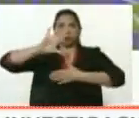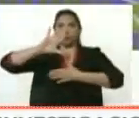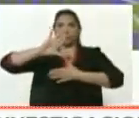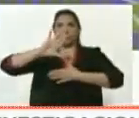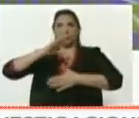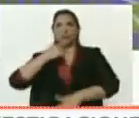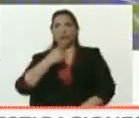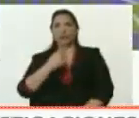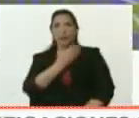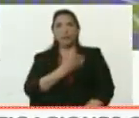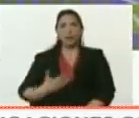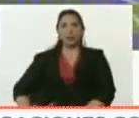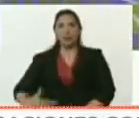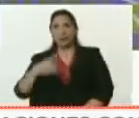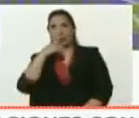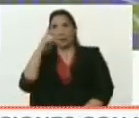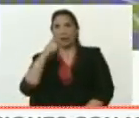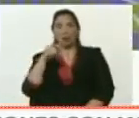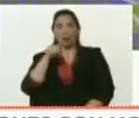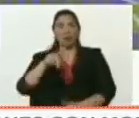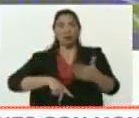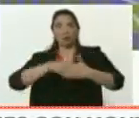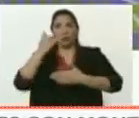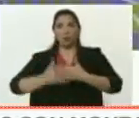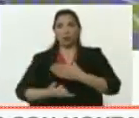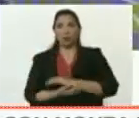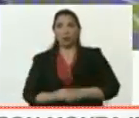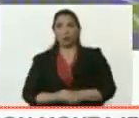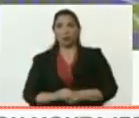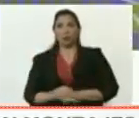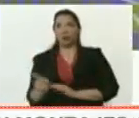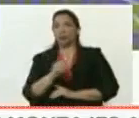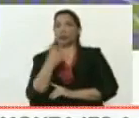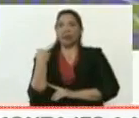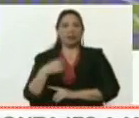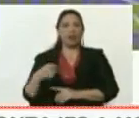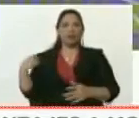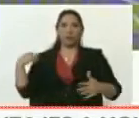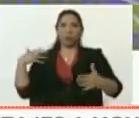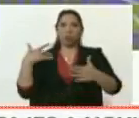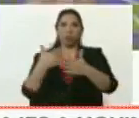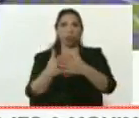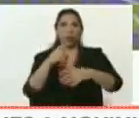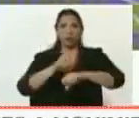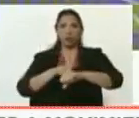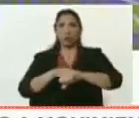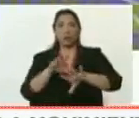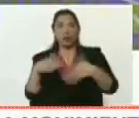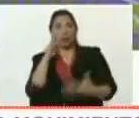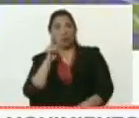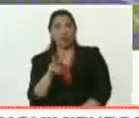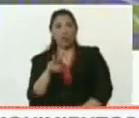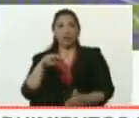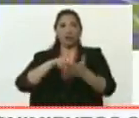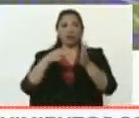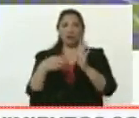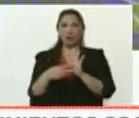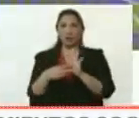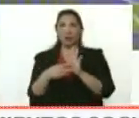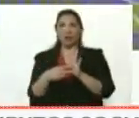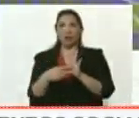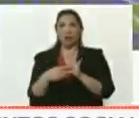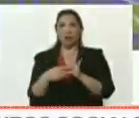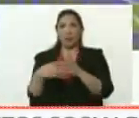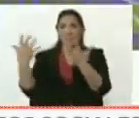presidente Nicolás Maduro, esos proyectos no tendrán durabilidad en el tiempo. Cuando veíamos lo que significaban las